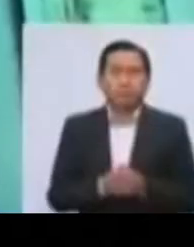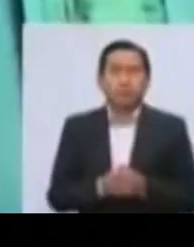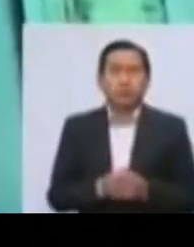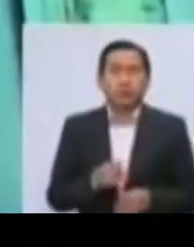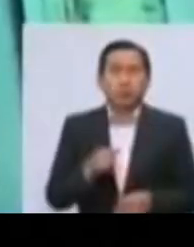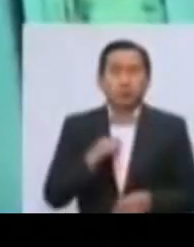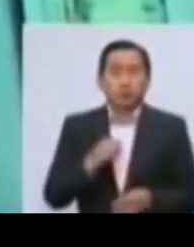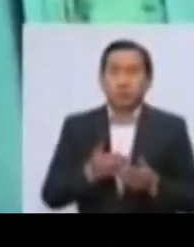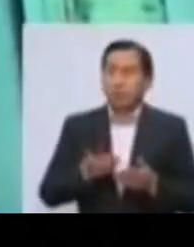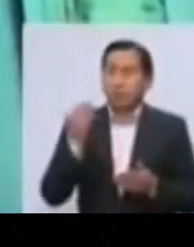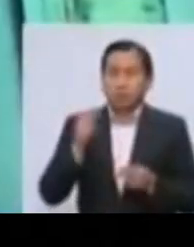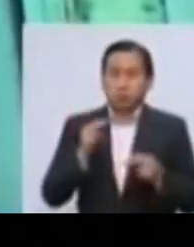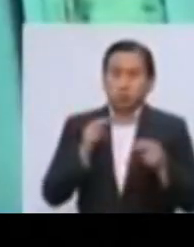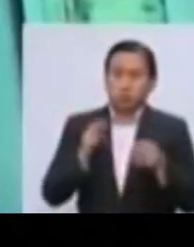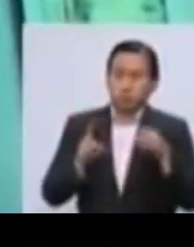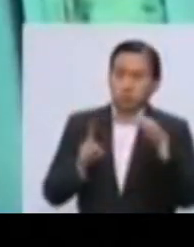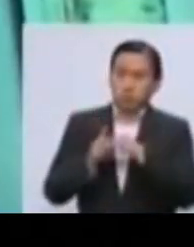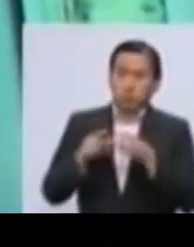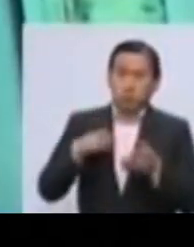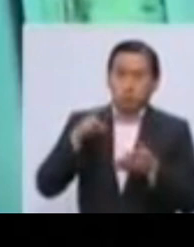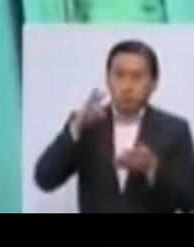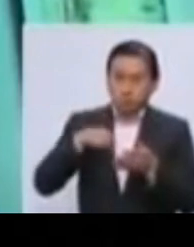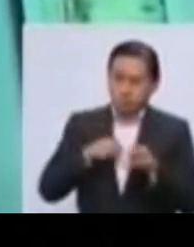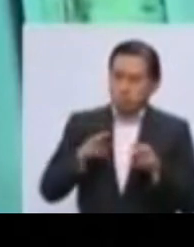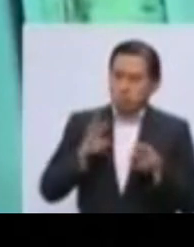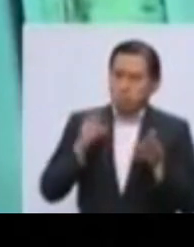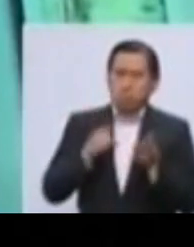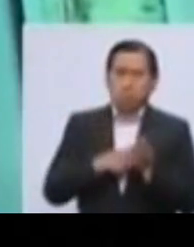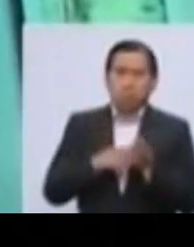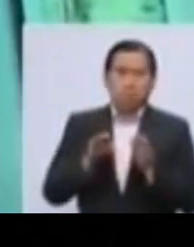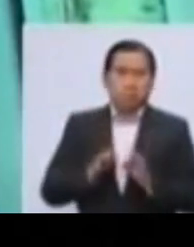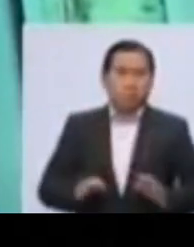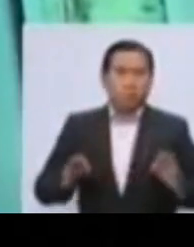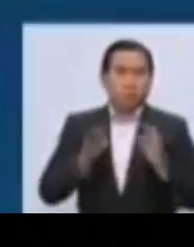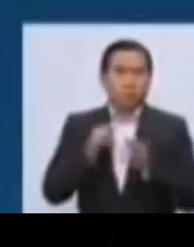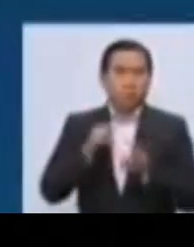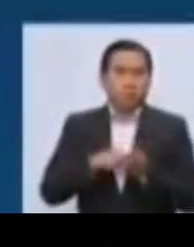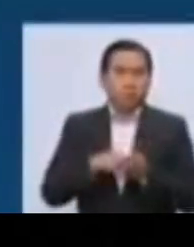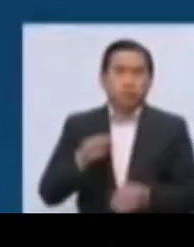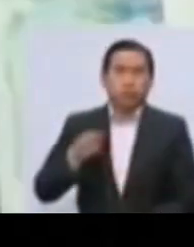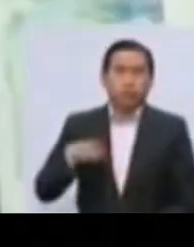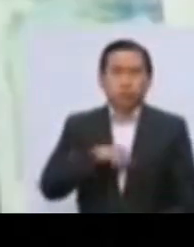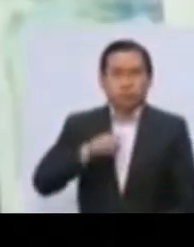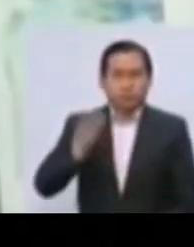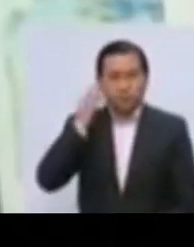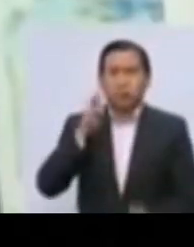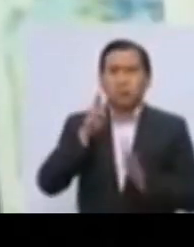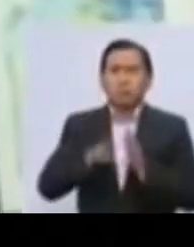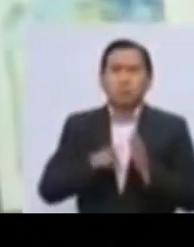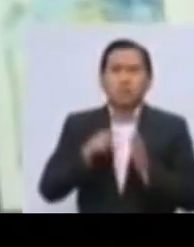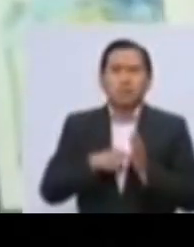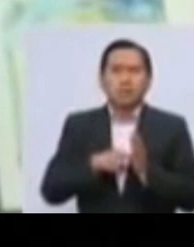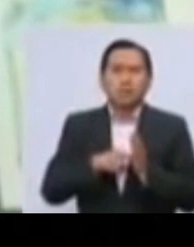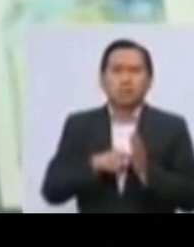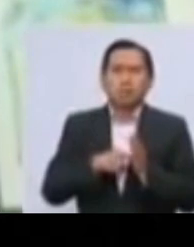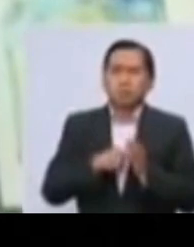Cuando leí la noticia, me pareció como muy importante que conociéramos a este video, ¿no? Como la fuente